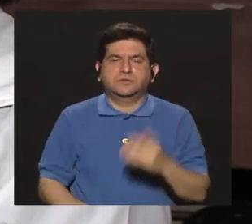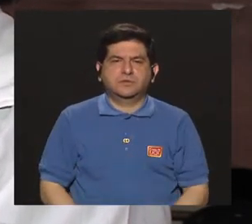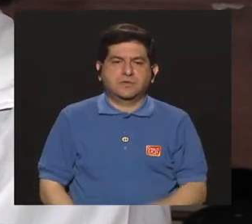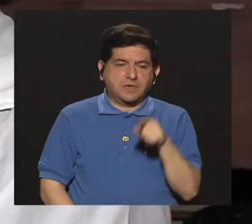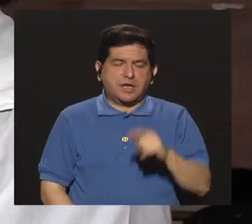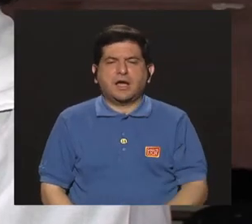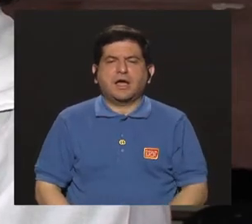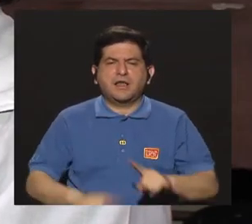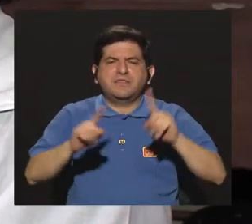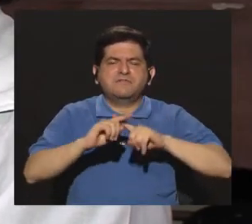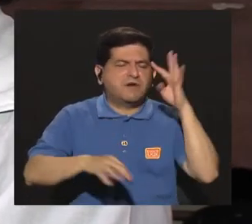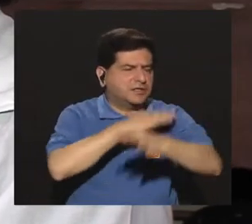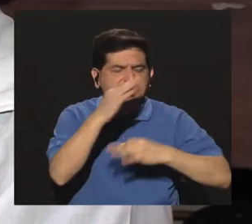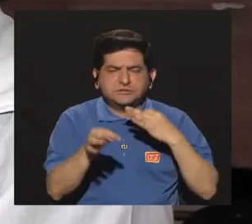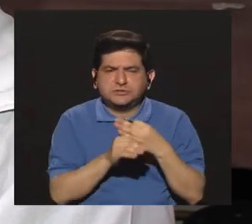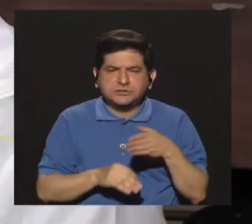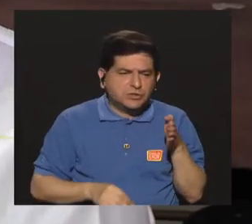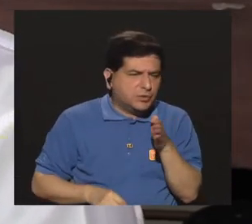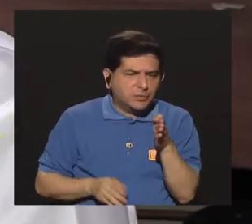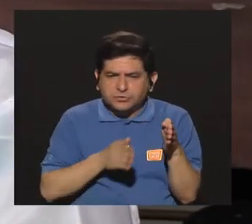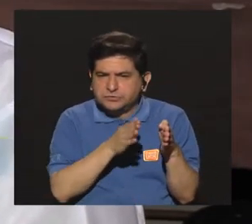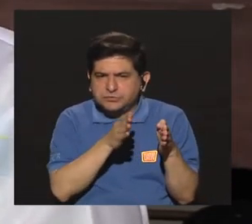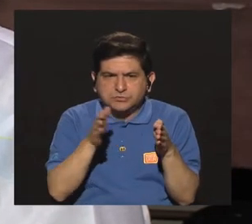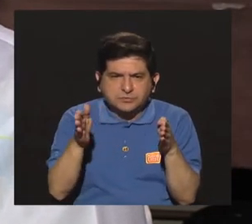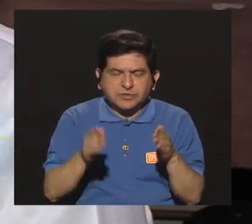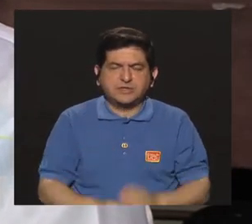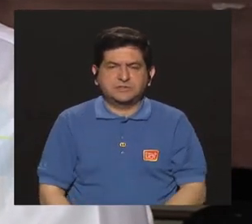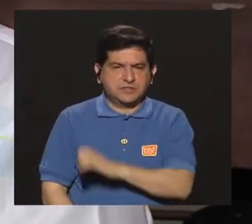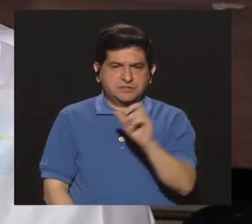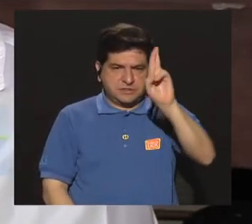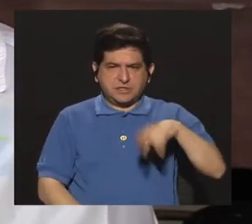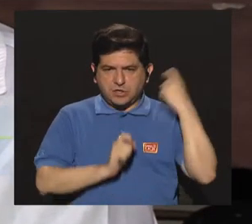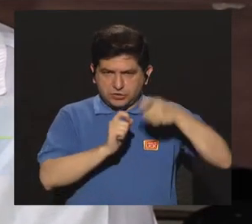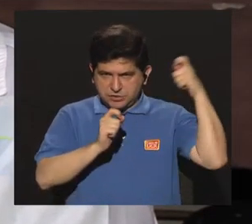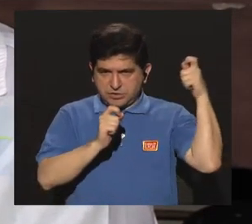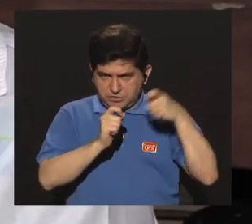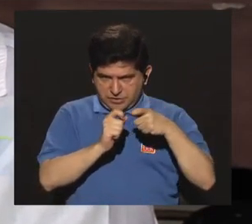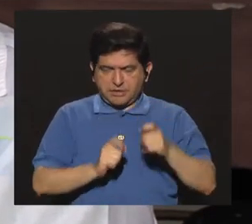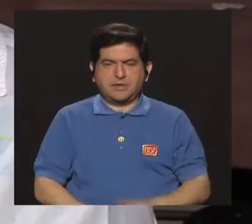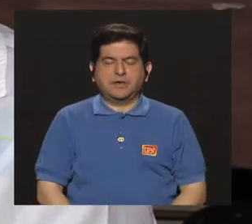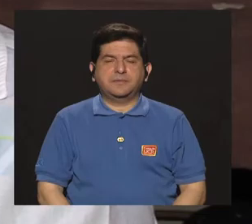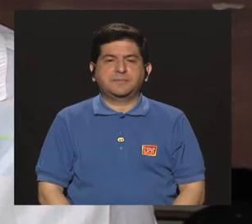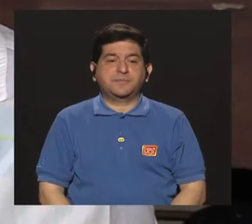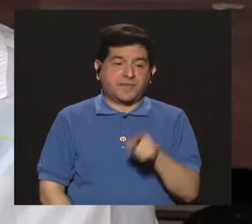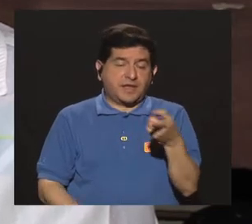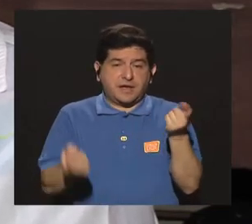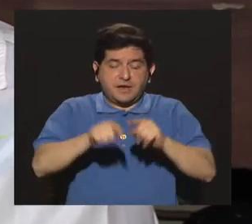tanto dulceacuícola como de aguas marinas costeras